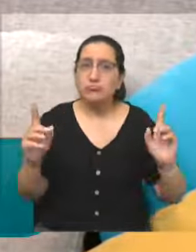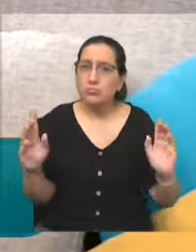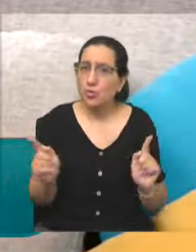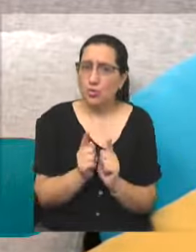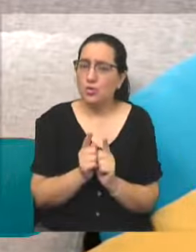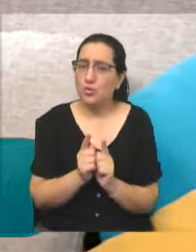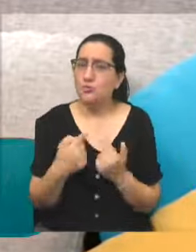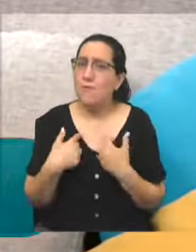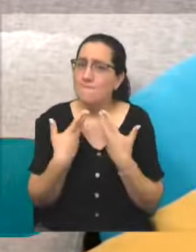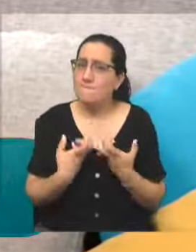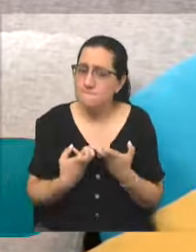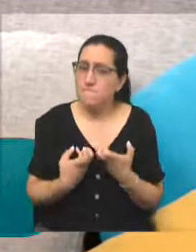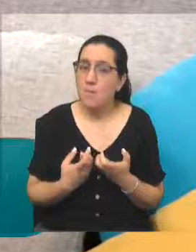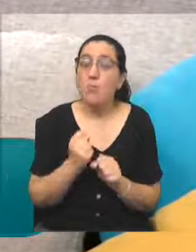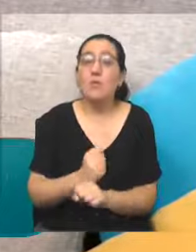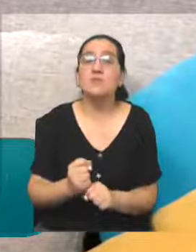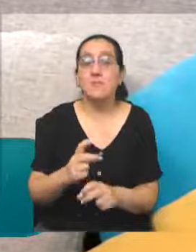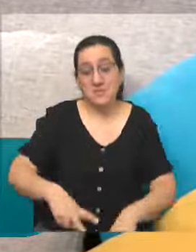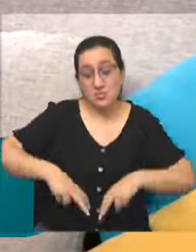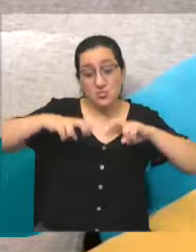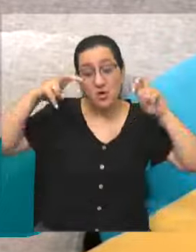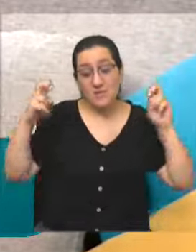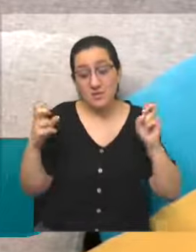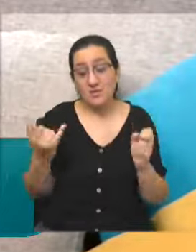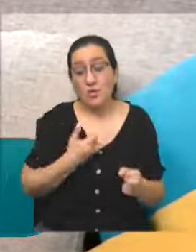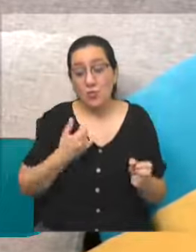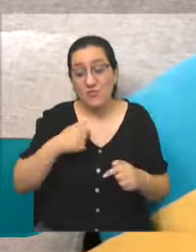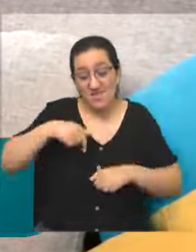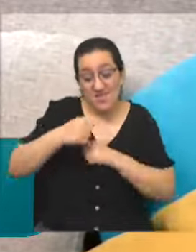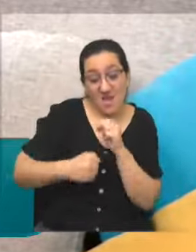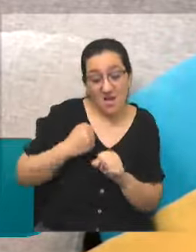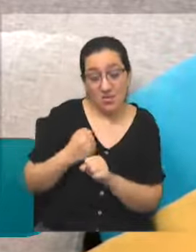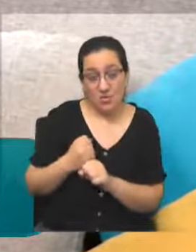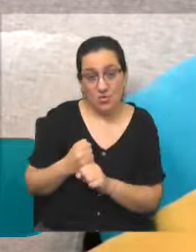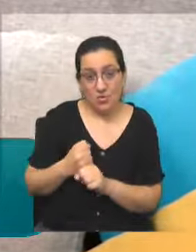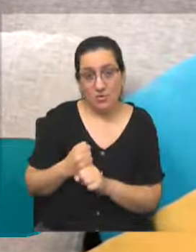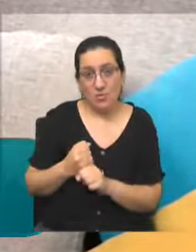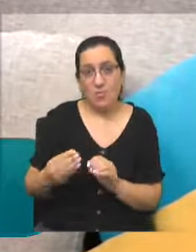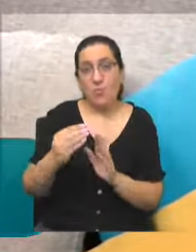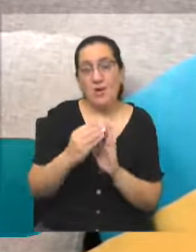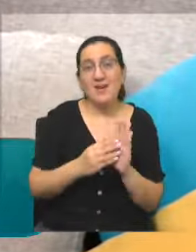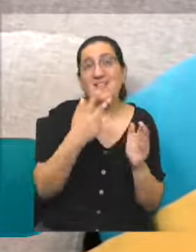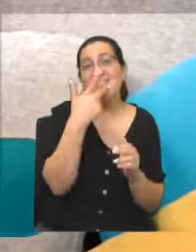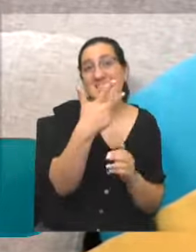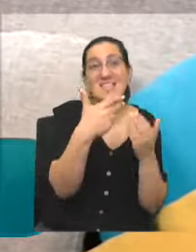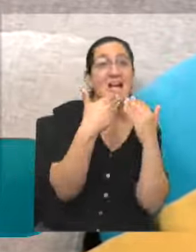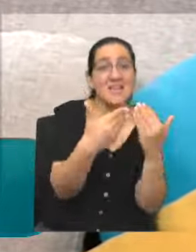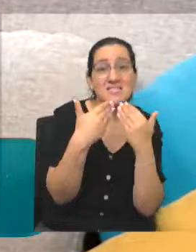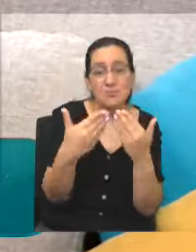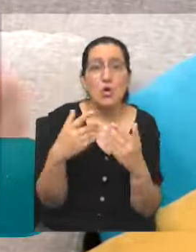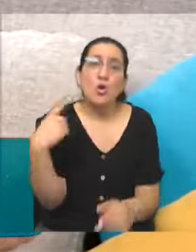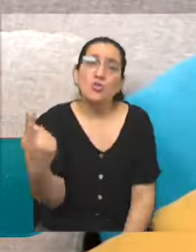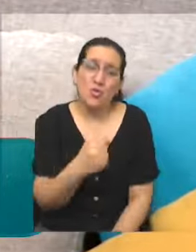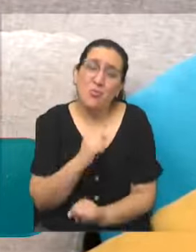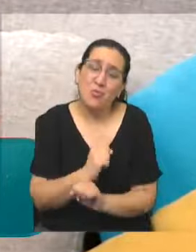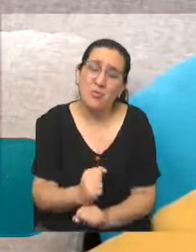empezar en hacer una revisión de cómo fue este año, poner tres agradecimientos, que estoy seguro que todos